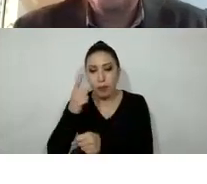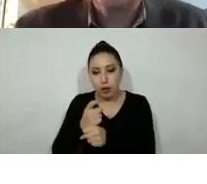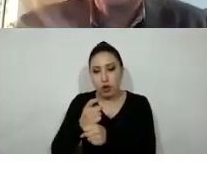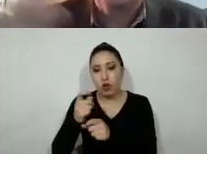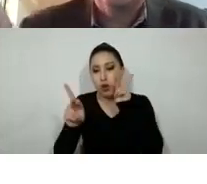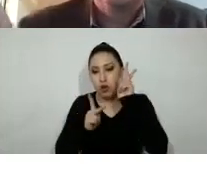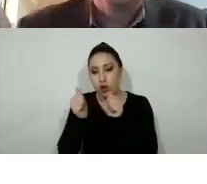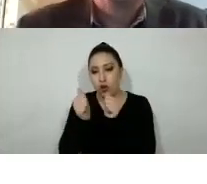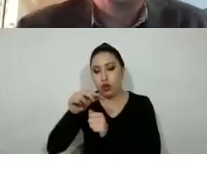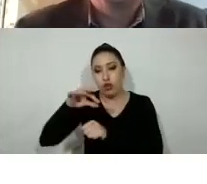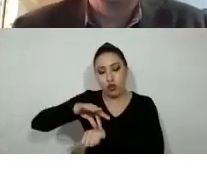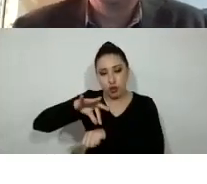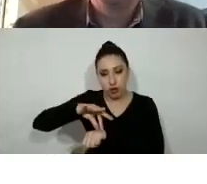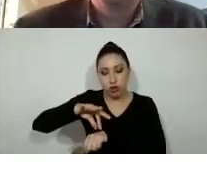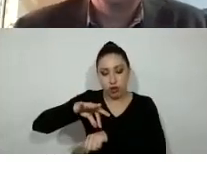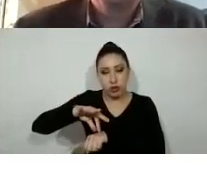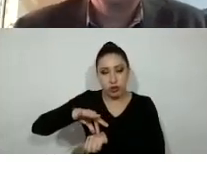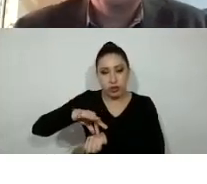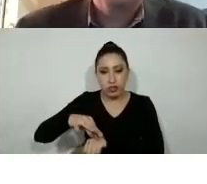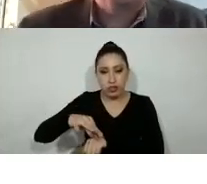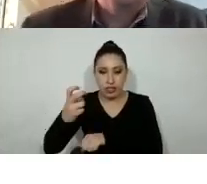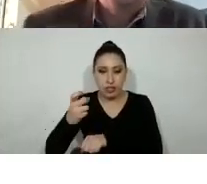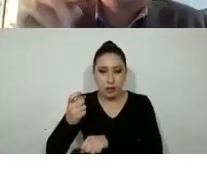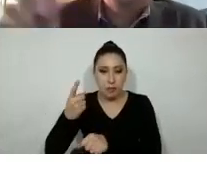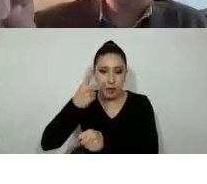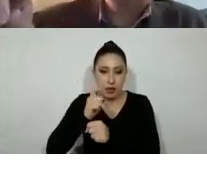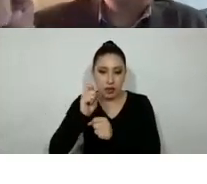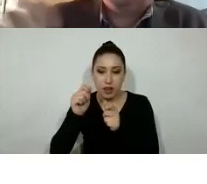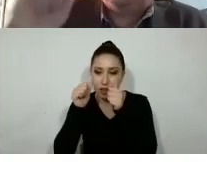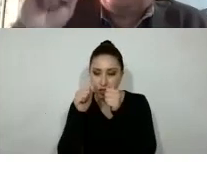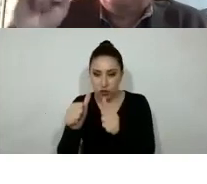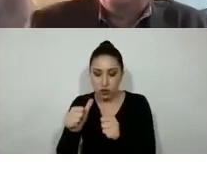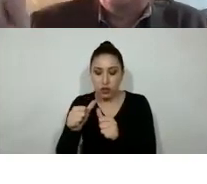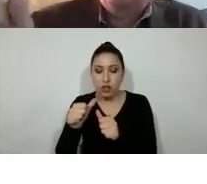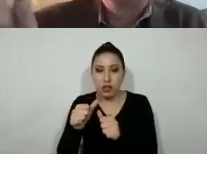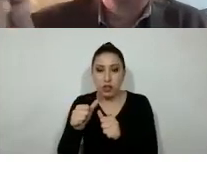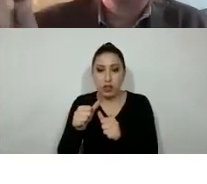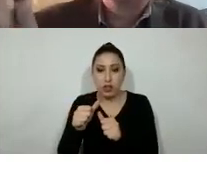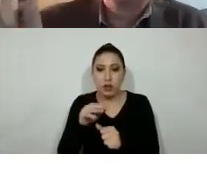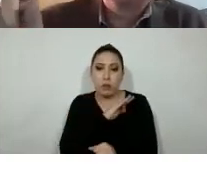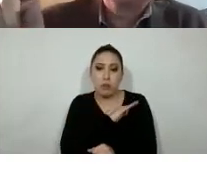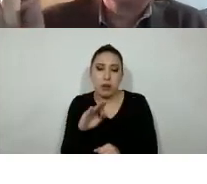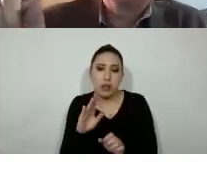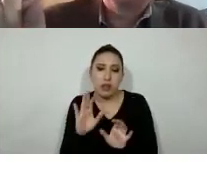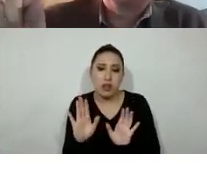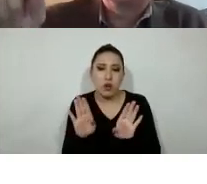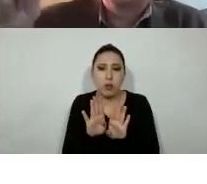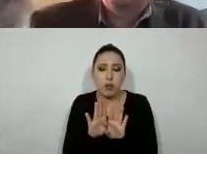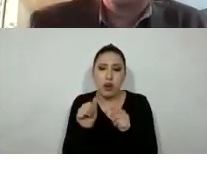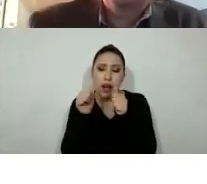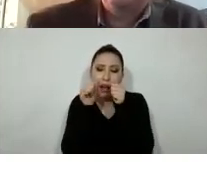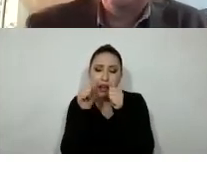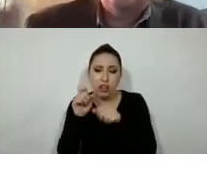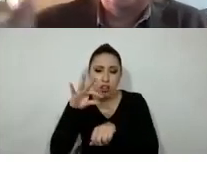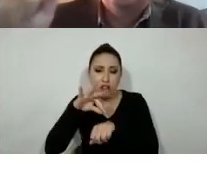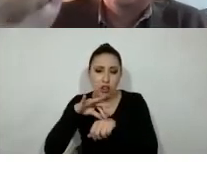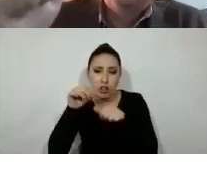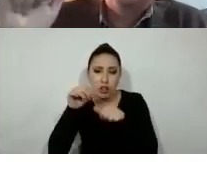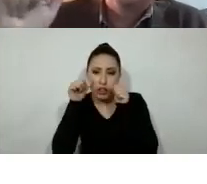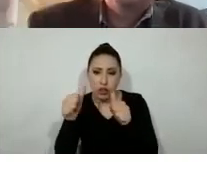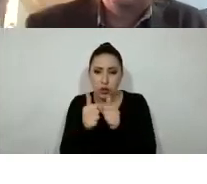al primer servicio médico, que puede ser a lo mejor un servicio médico de un juez